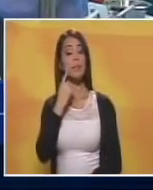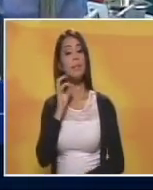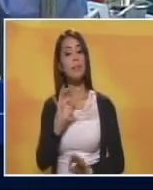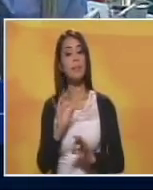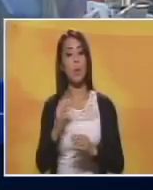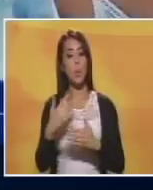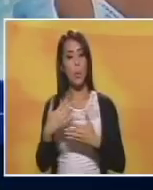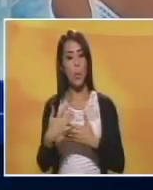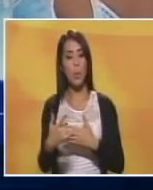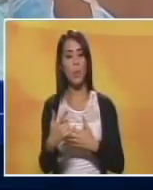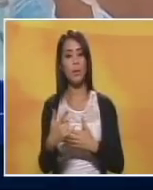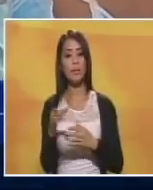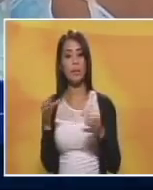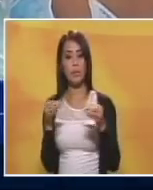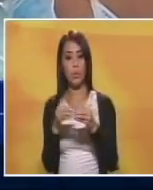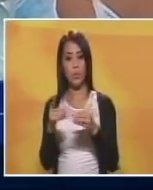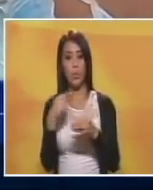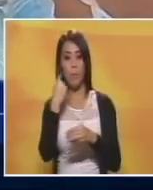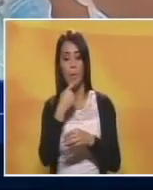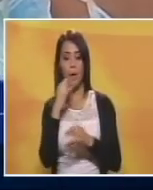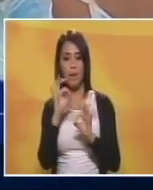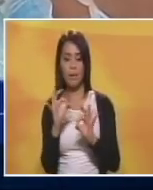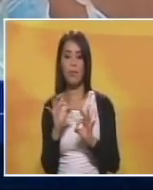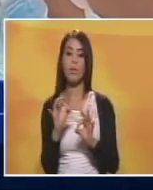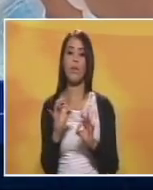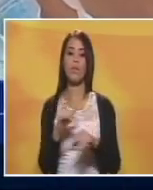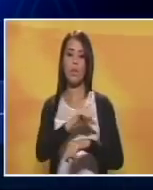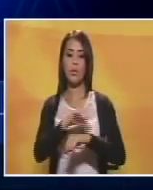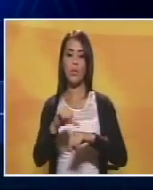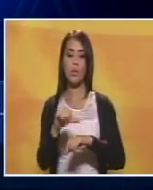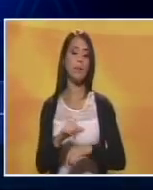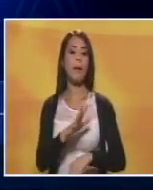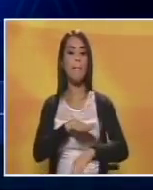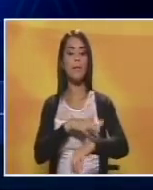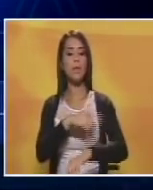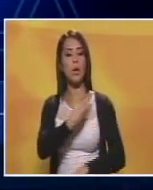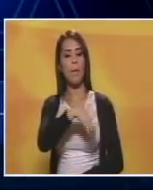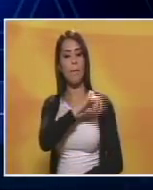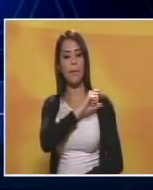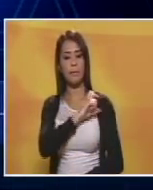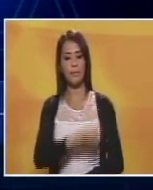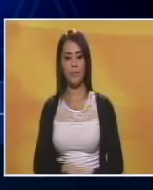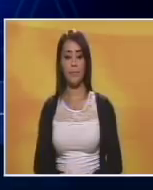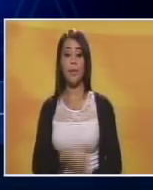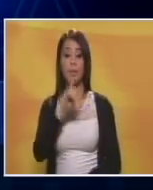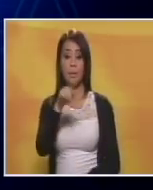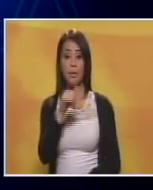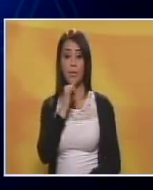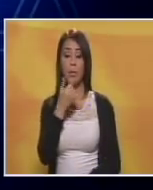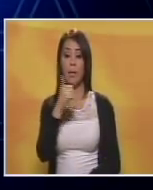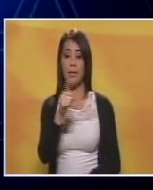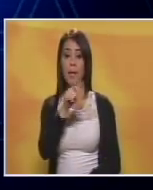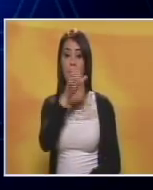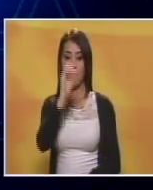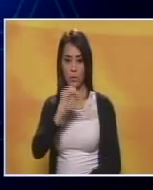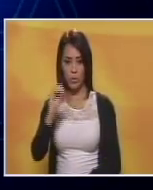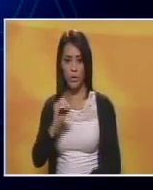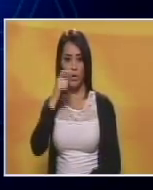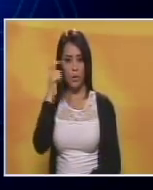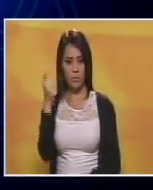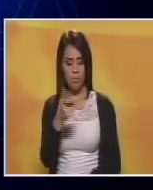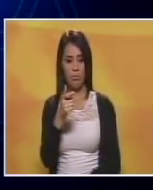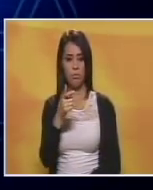halitosis según la unidad del aliento del Centro Médico Tecnón en Barcelona, España. También indican que hasta un 10% de la población